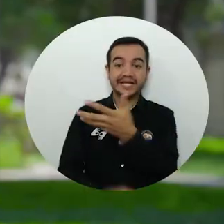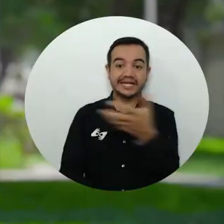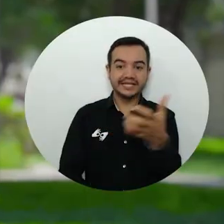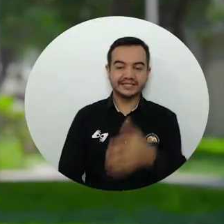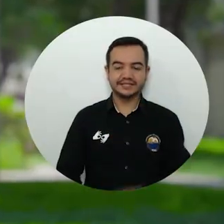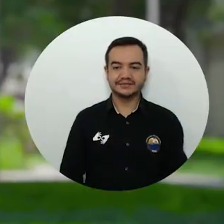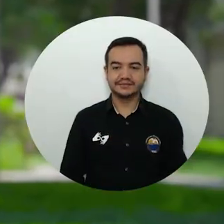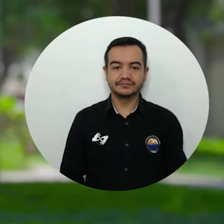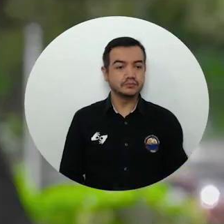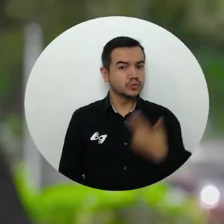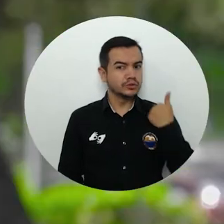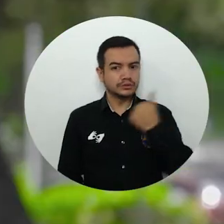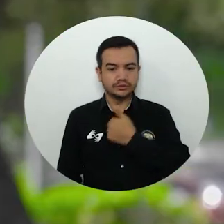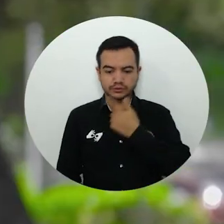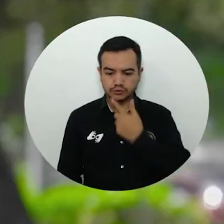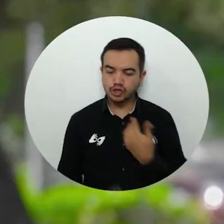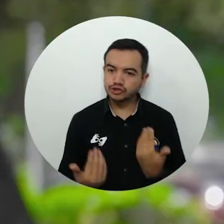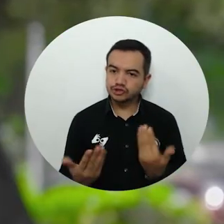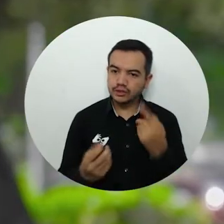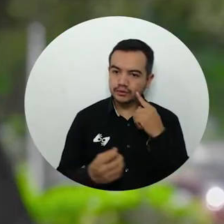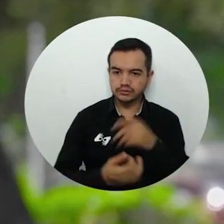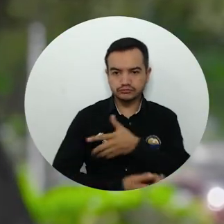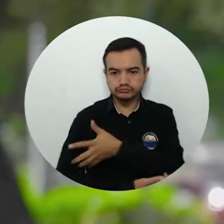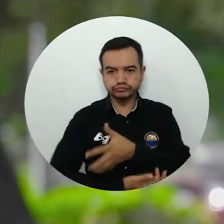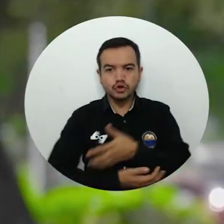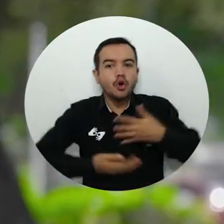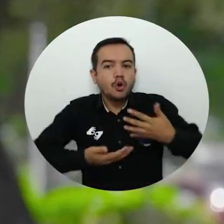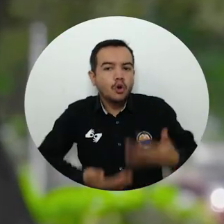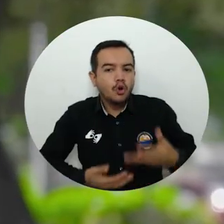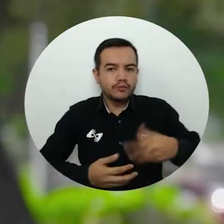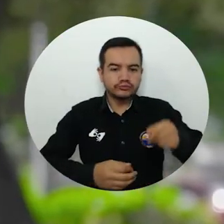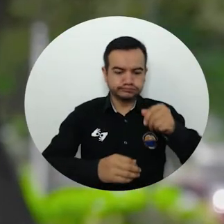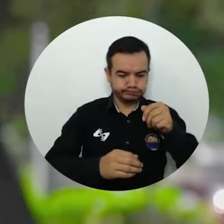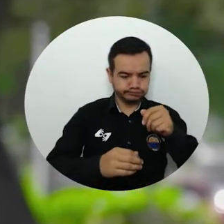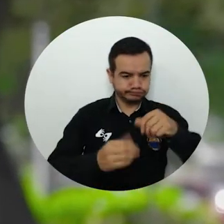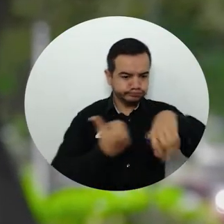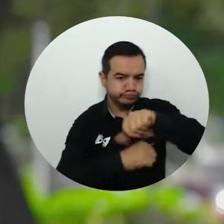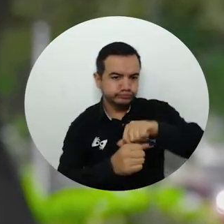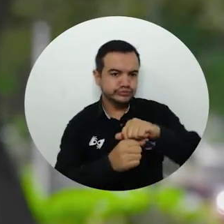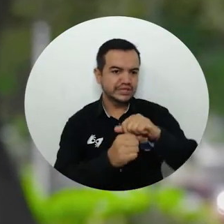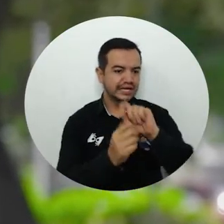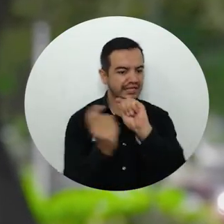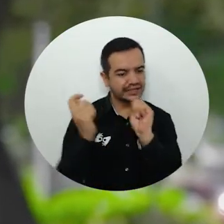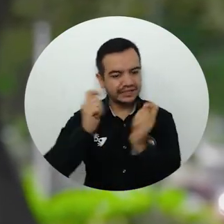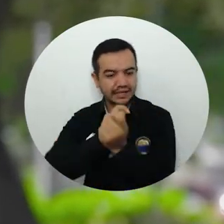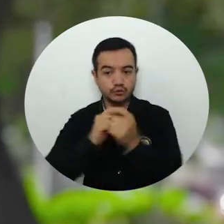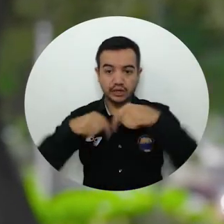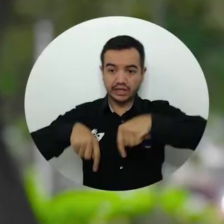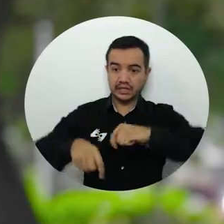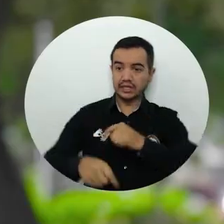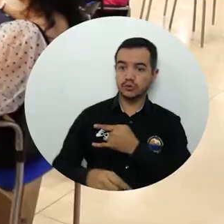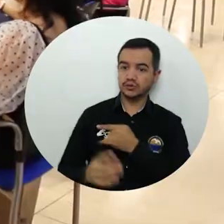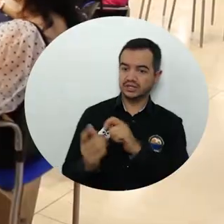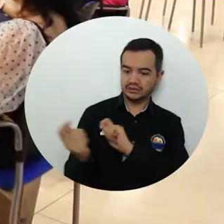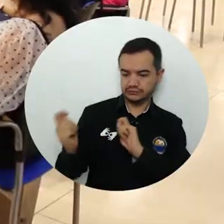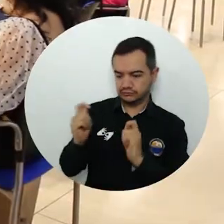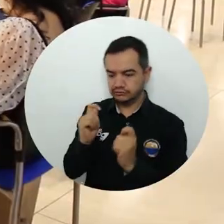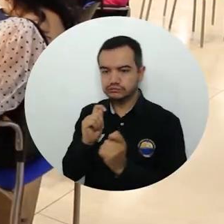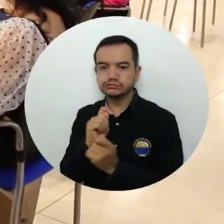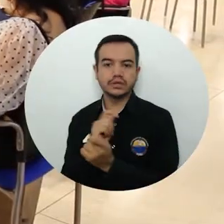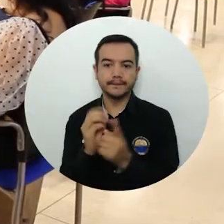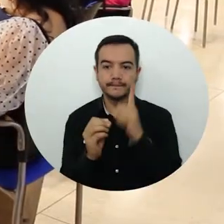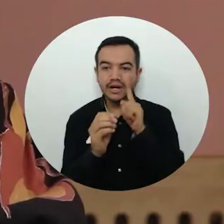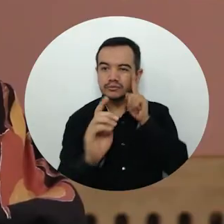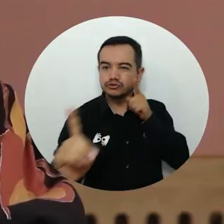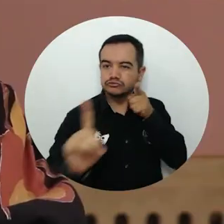aumentar nuestra capacidad, nuestra visión, sobre el proceso de transformación y cambio que como universidad estamos atravesando, que nos va a permitir